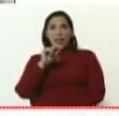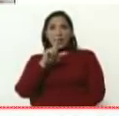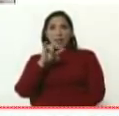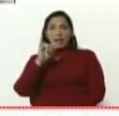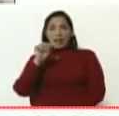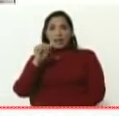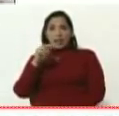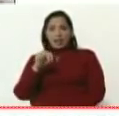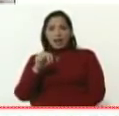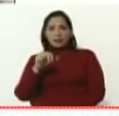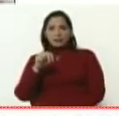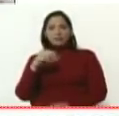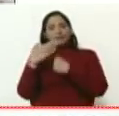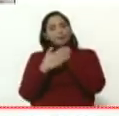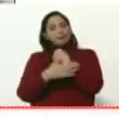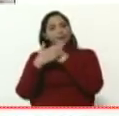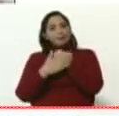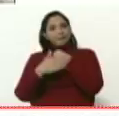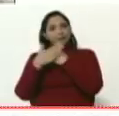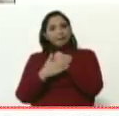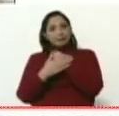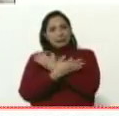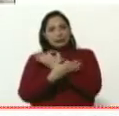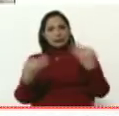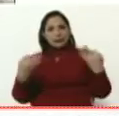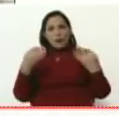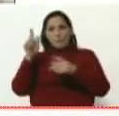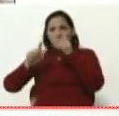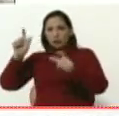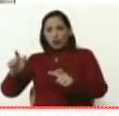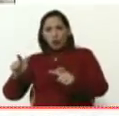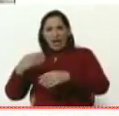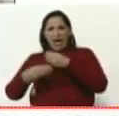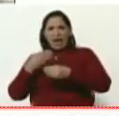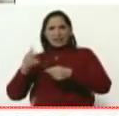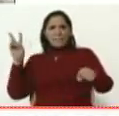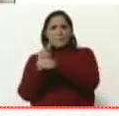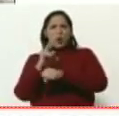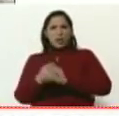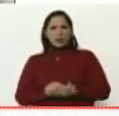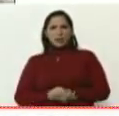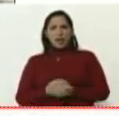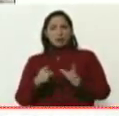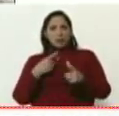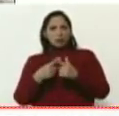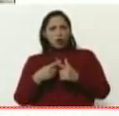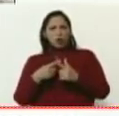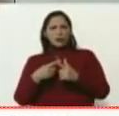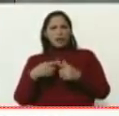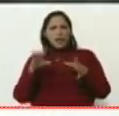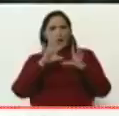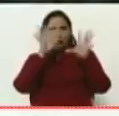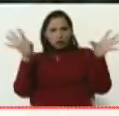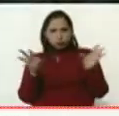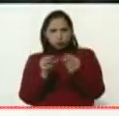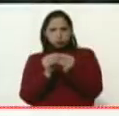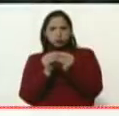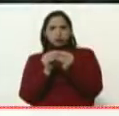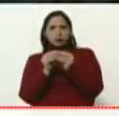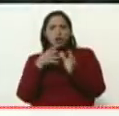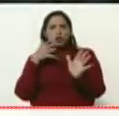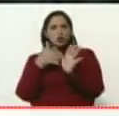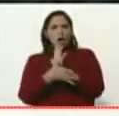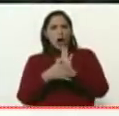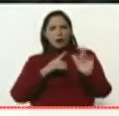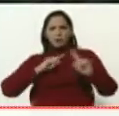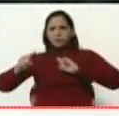por las personas que cometen hechos violentos. Entonces se cierra ese círculo de las acciones criminales que